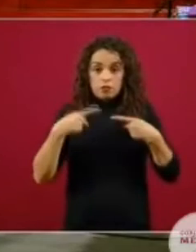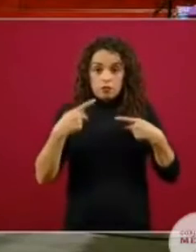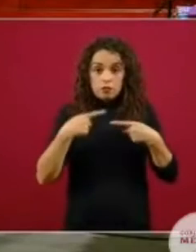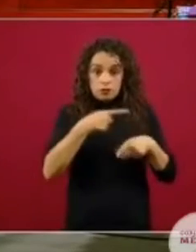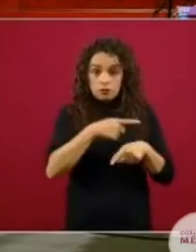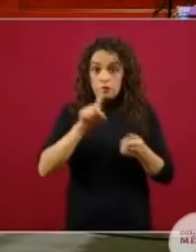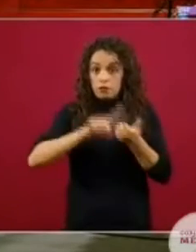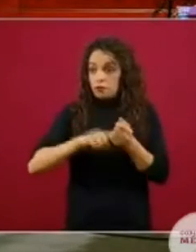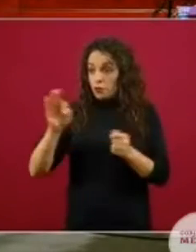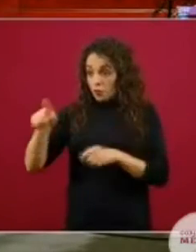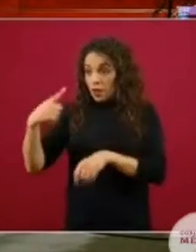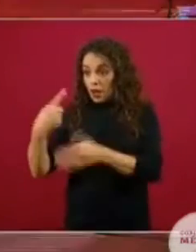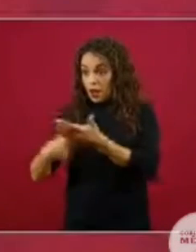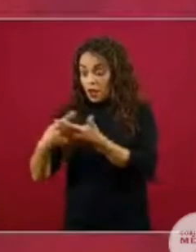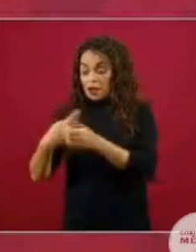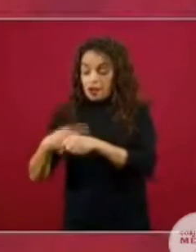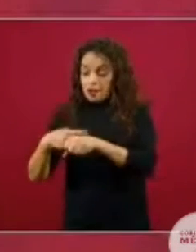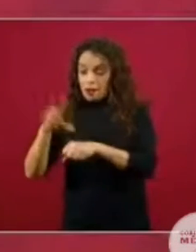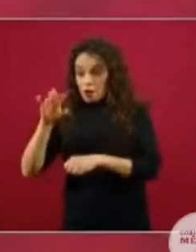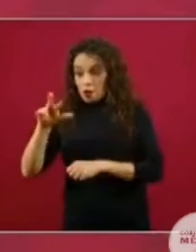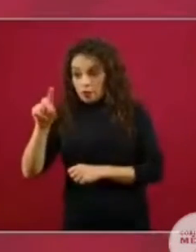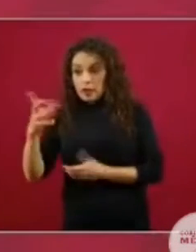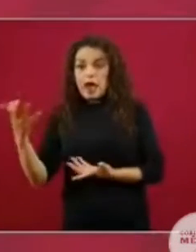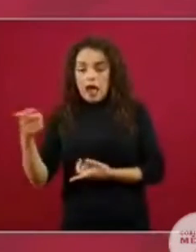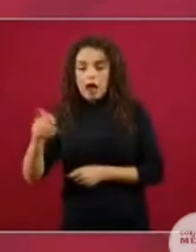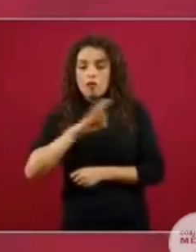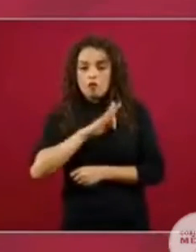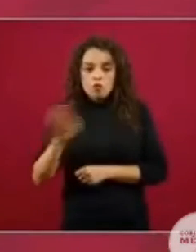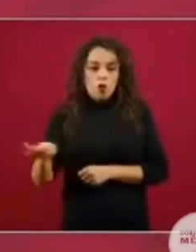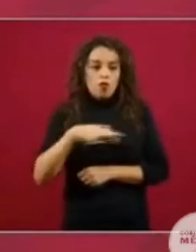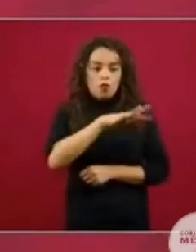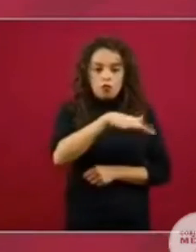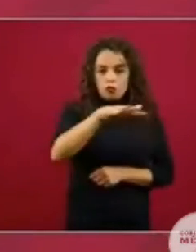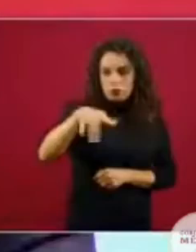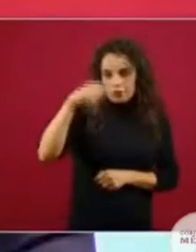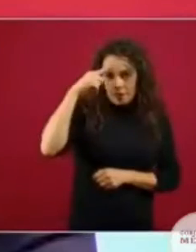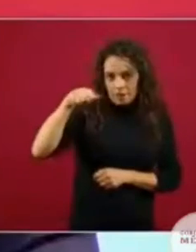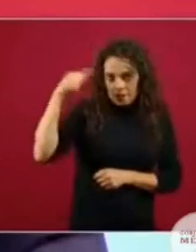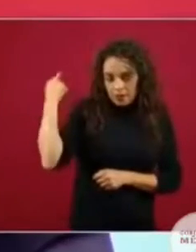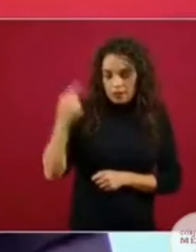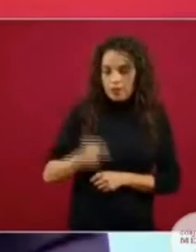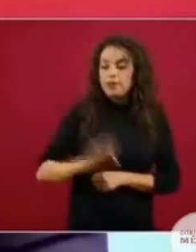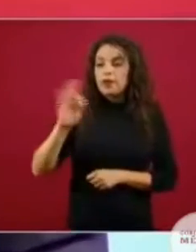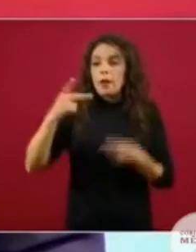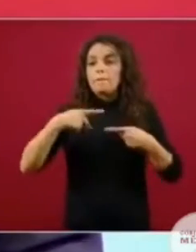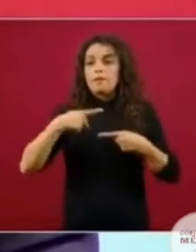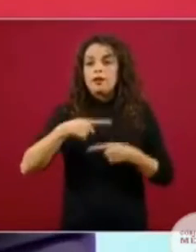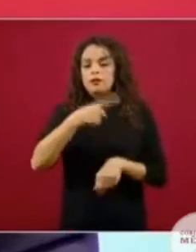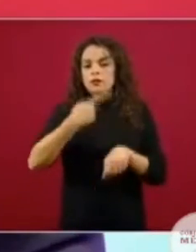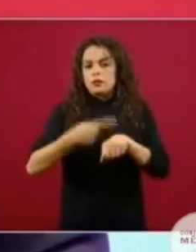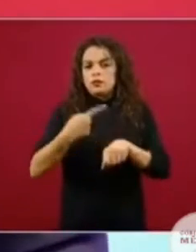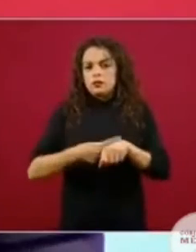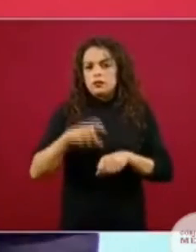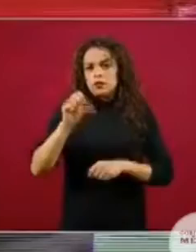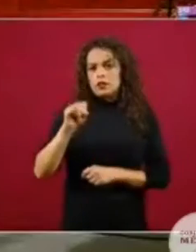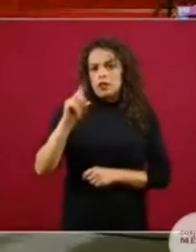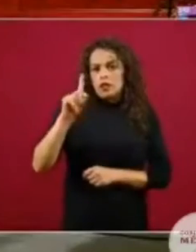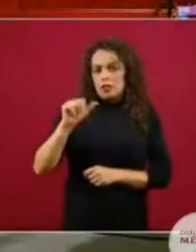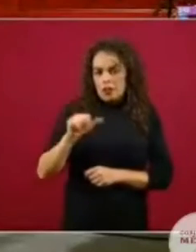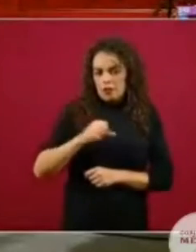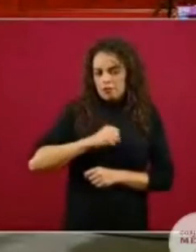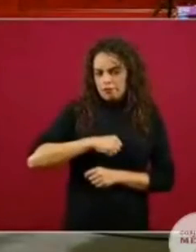controlada a las personas decidan si quieren incorporar un mecanismo en el que puedan ser identificadas